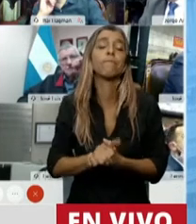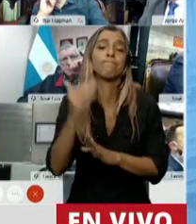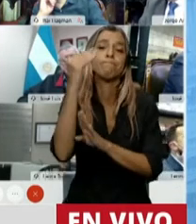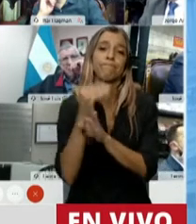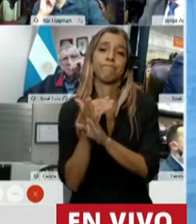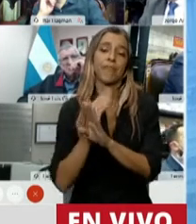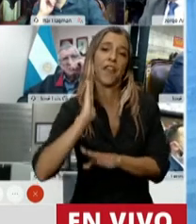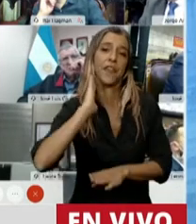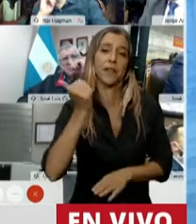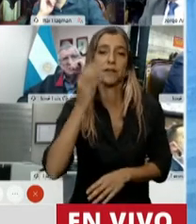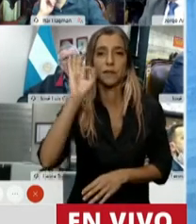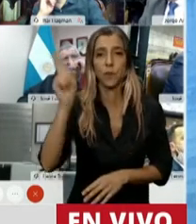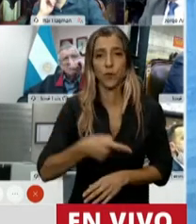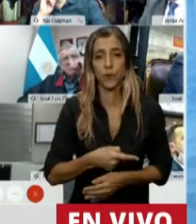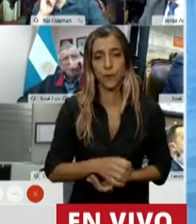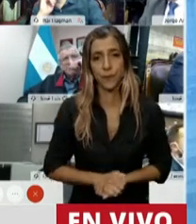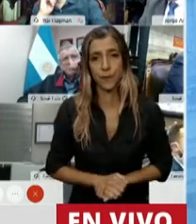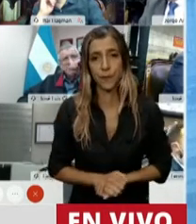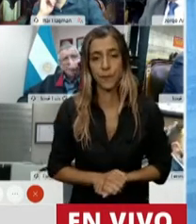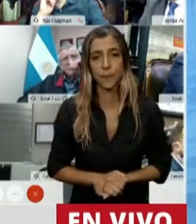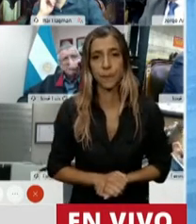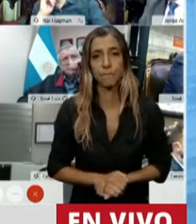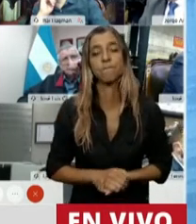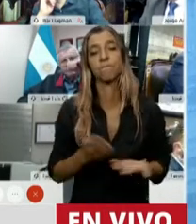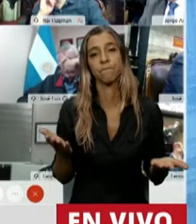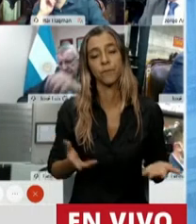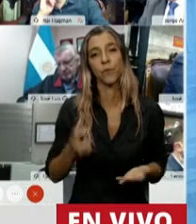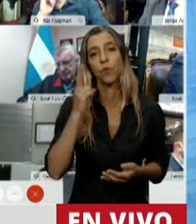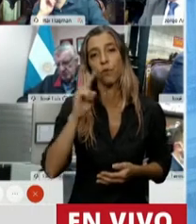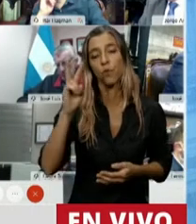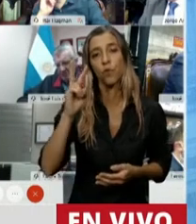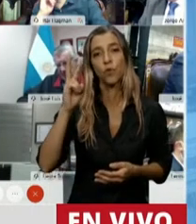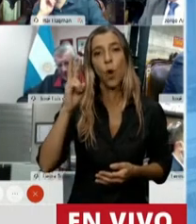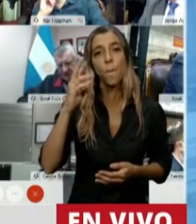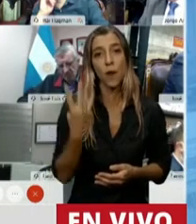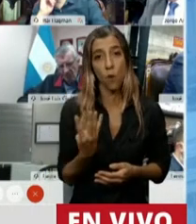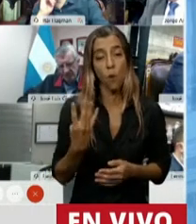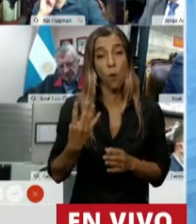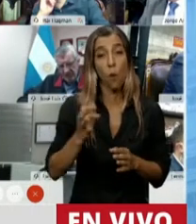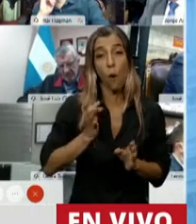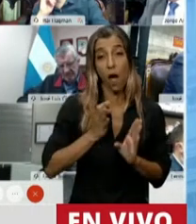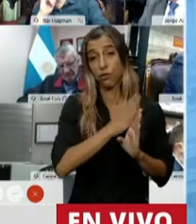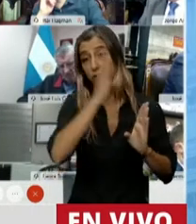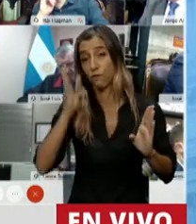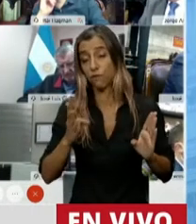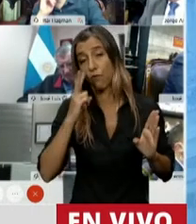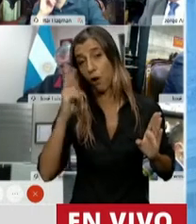el 16%. Del 2004 al 2015,